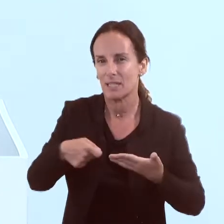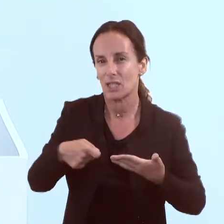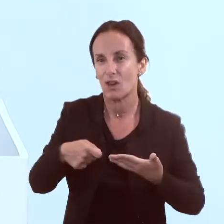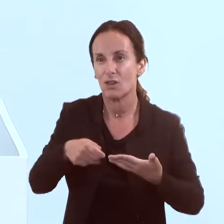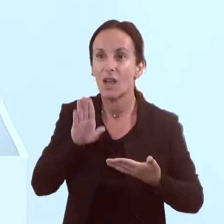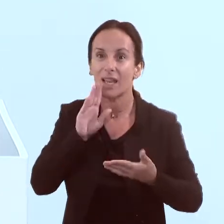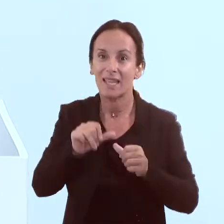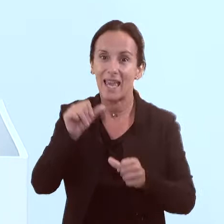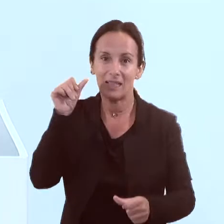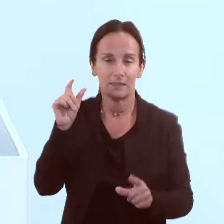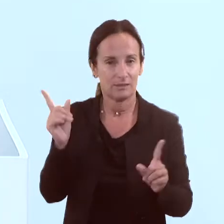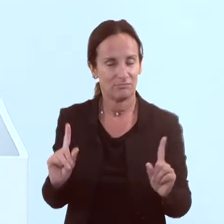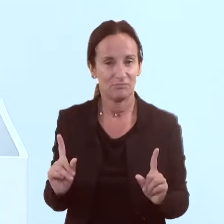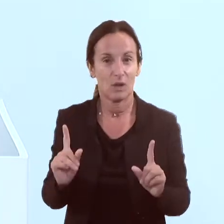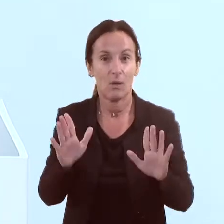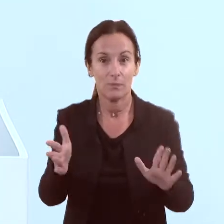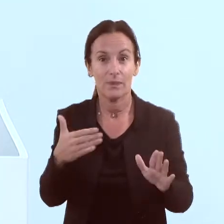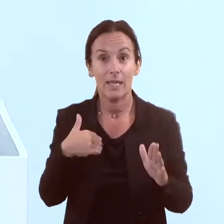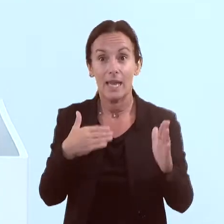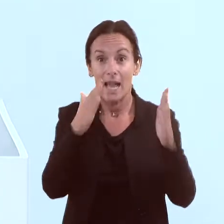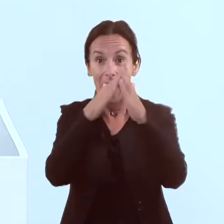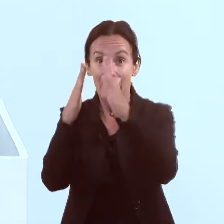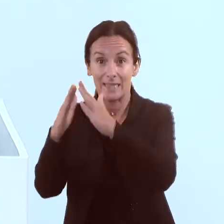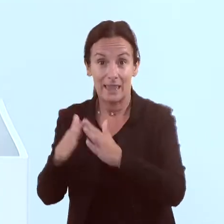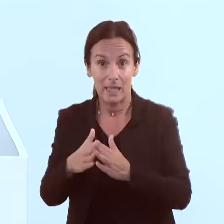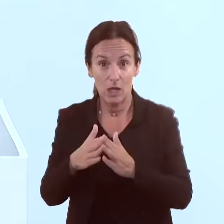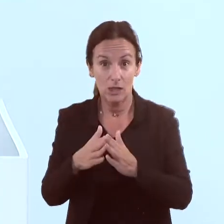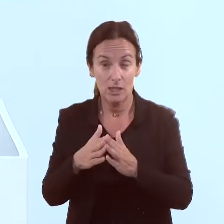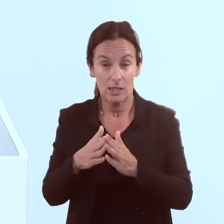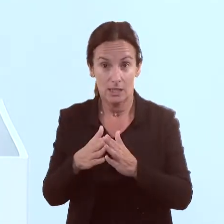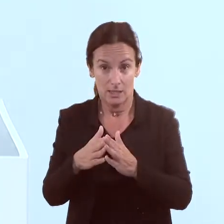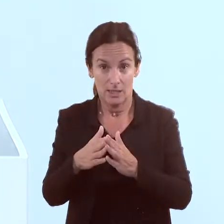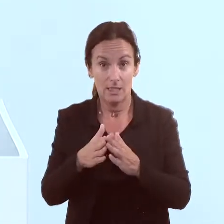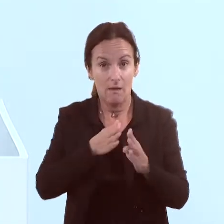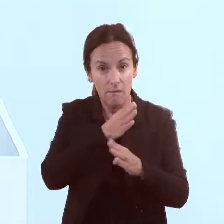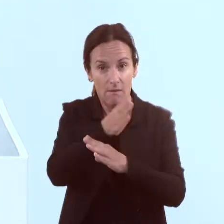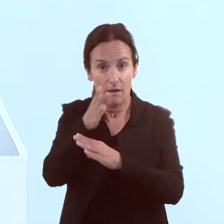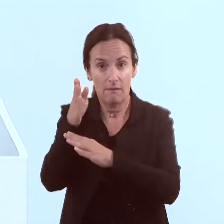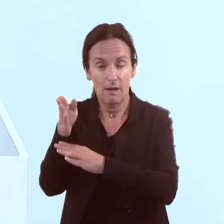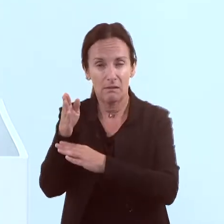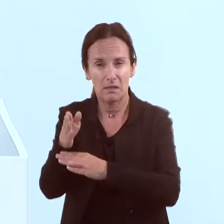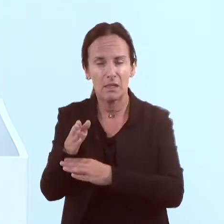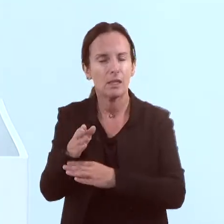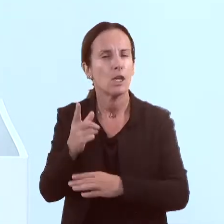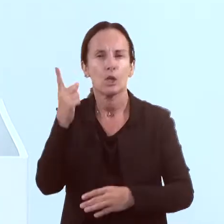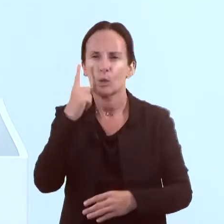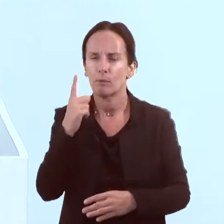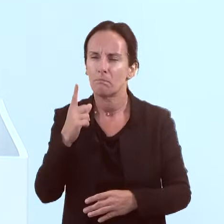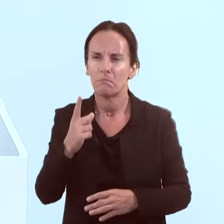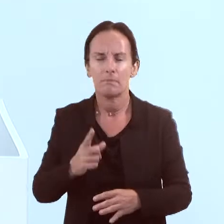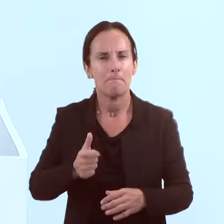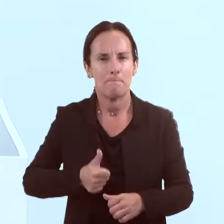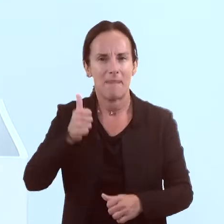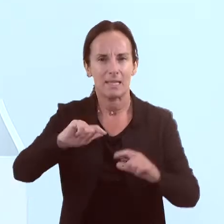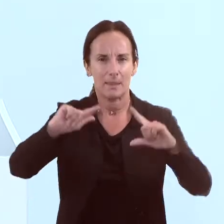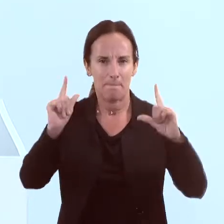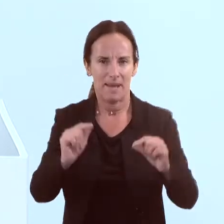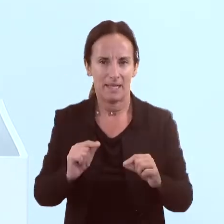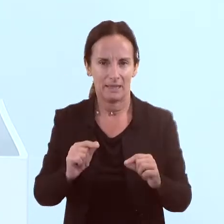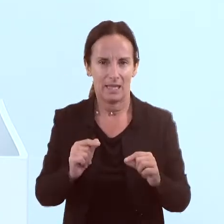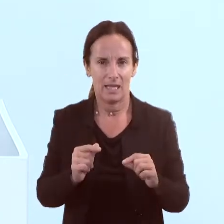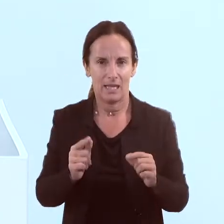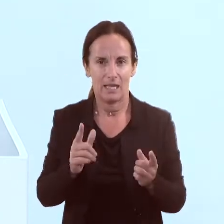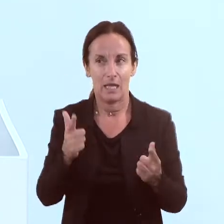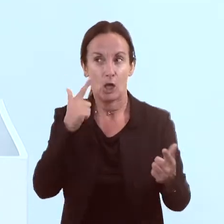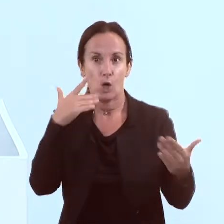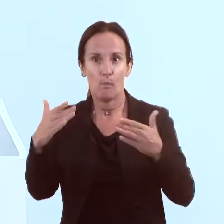tradicional de atención. La atención en casas, en la casa de cada una de las personas, suele ser siempre más barata y, sobre todo,